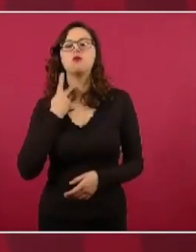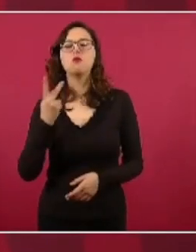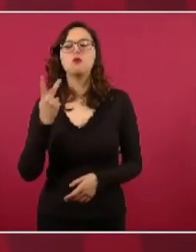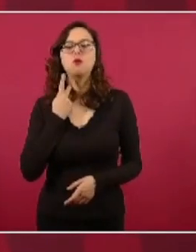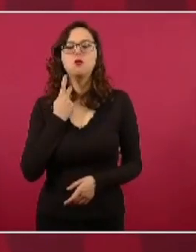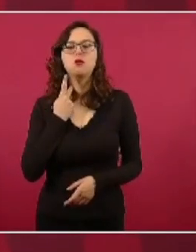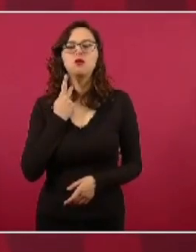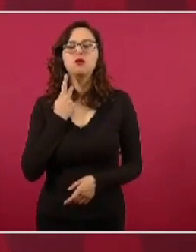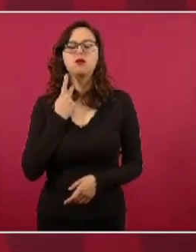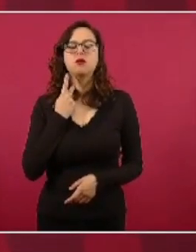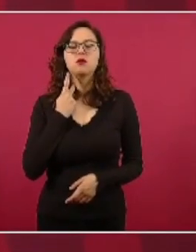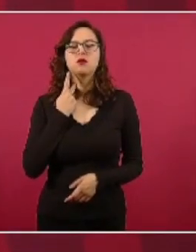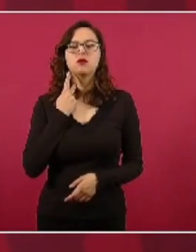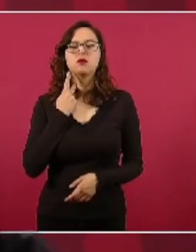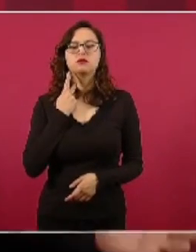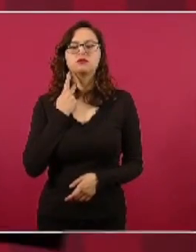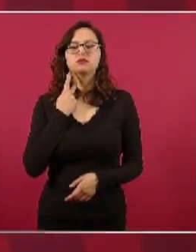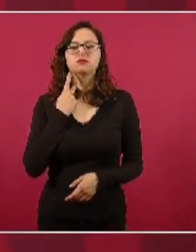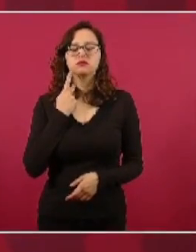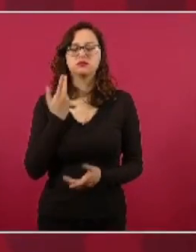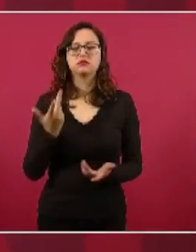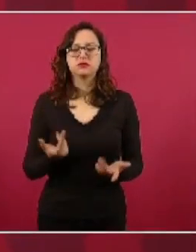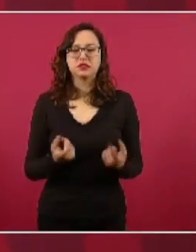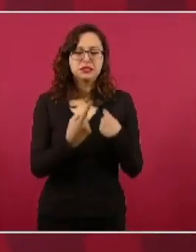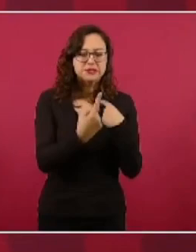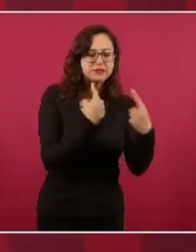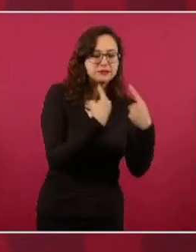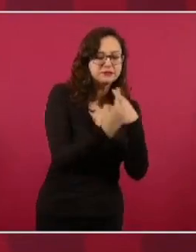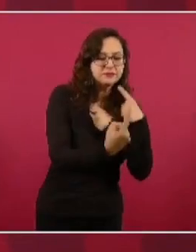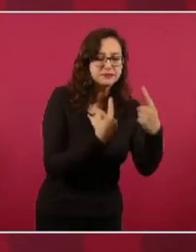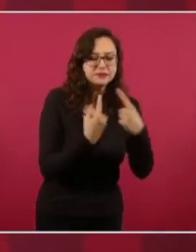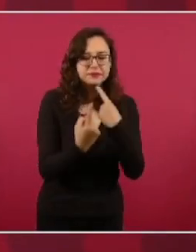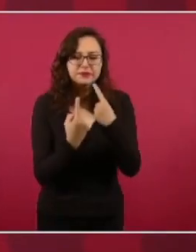políticos que se ocupaban